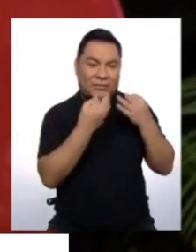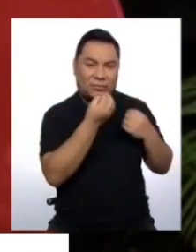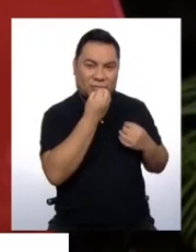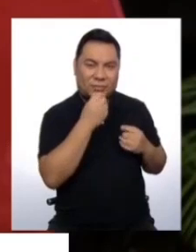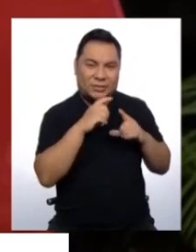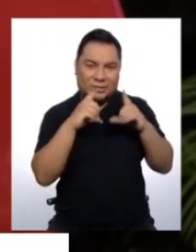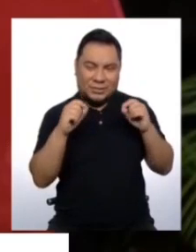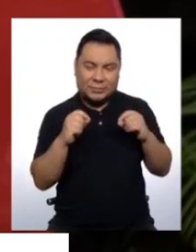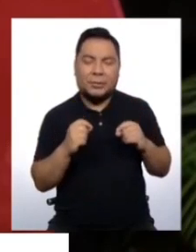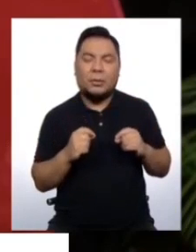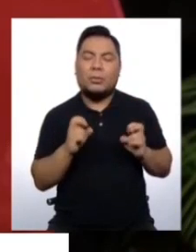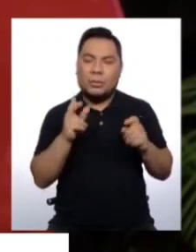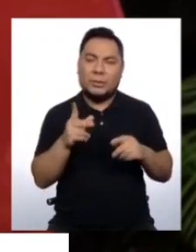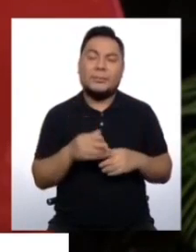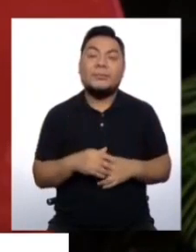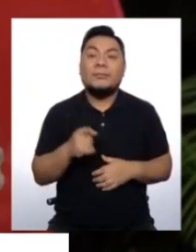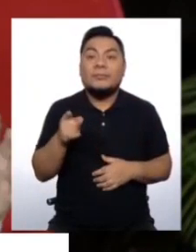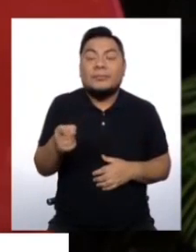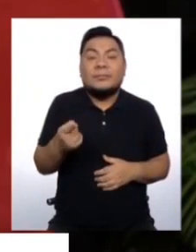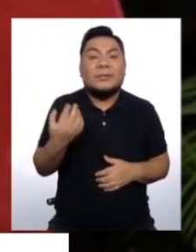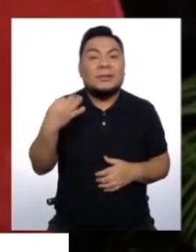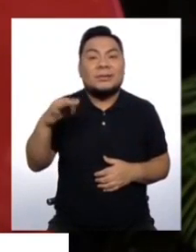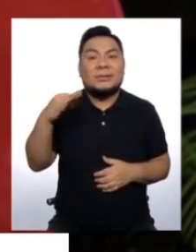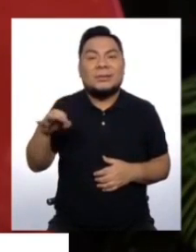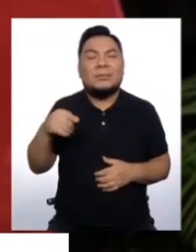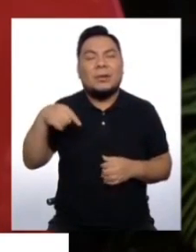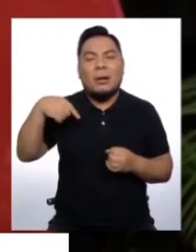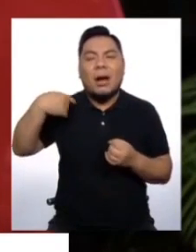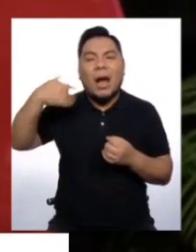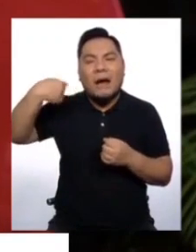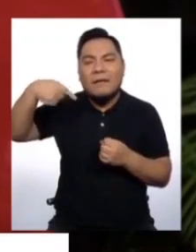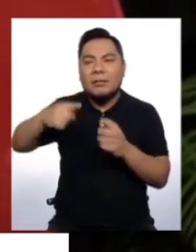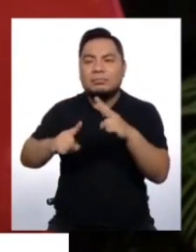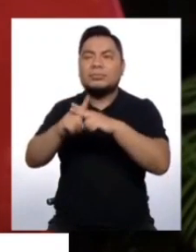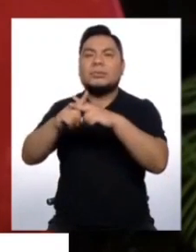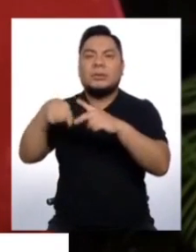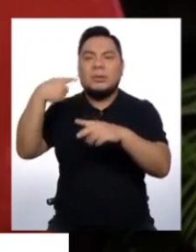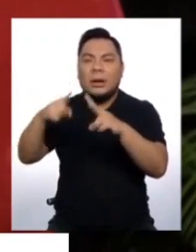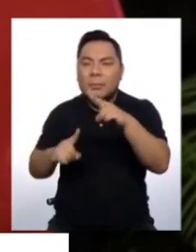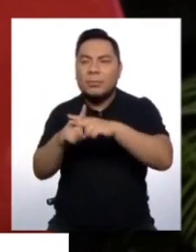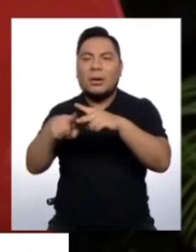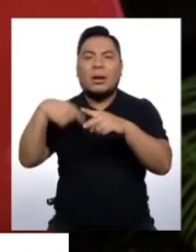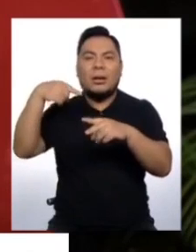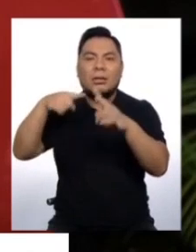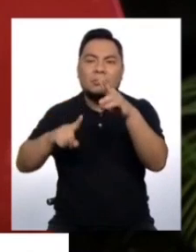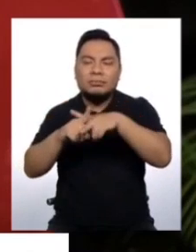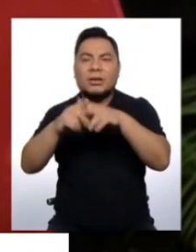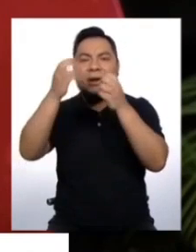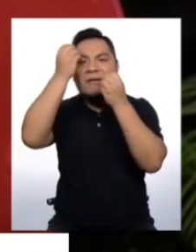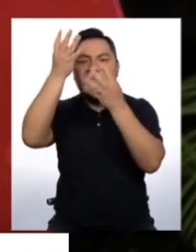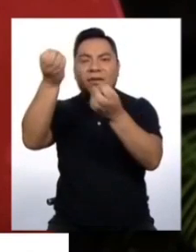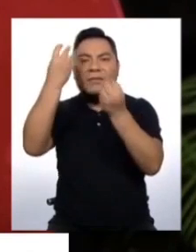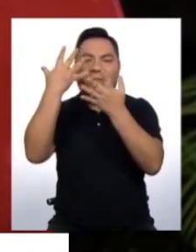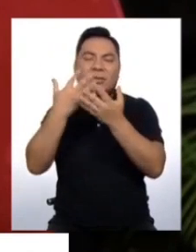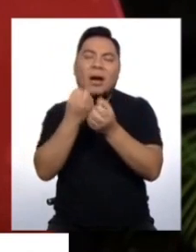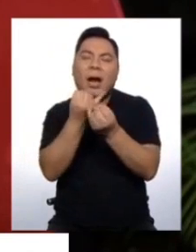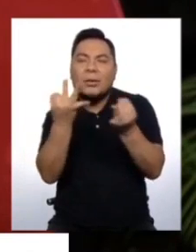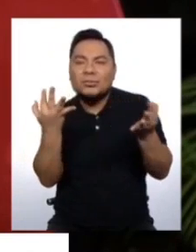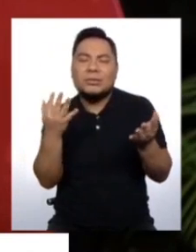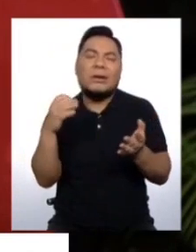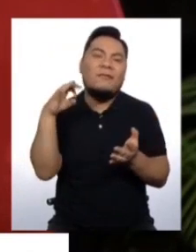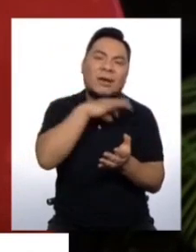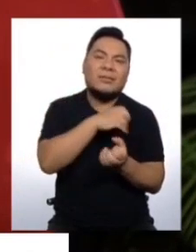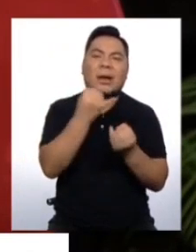se viene con este tipo de información, yo pienso en algo distorsionada, porque como ustedes